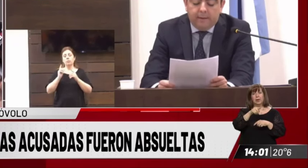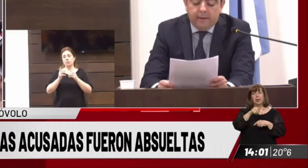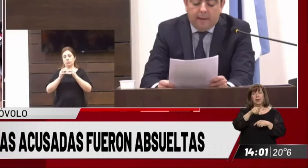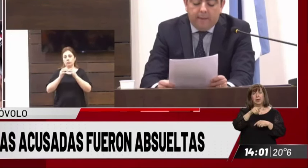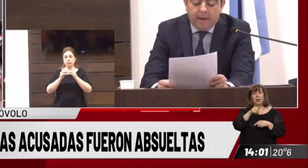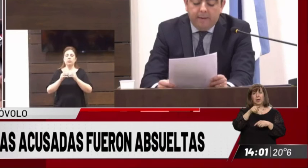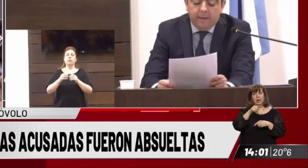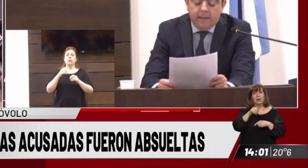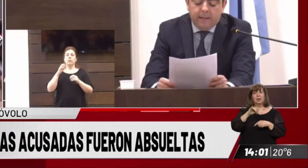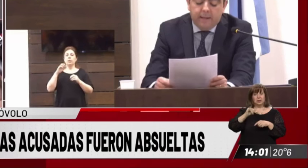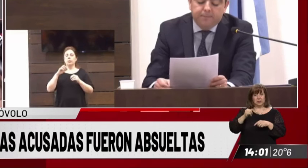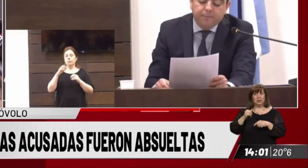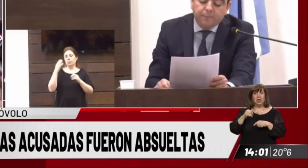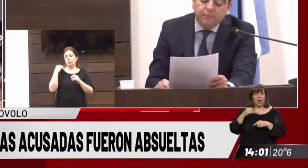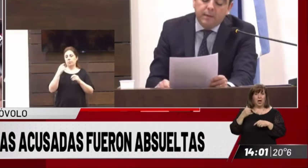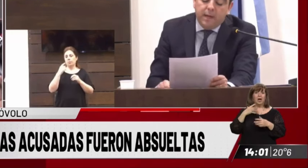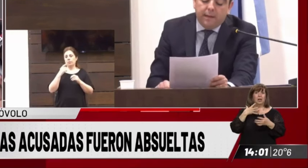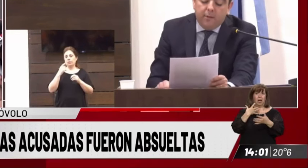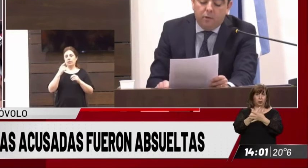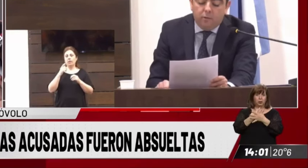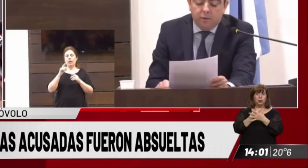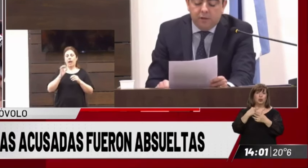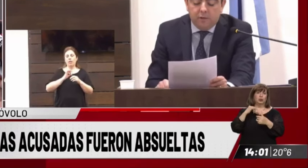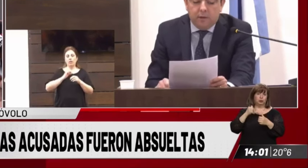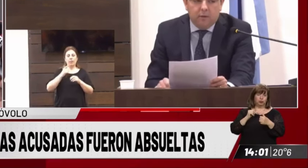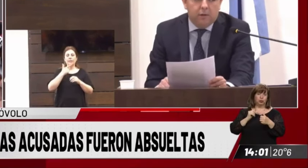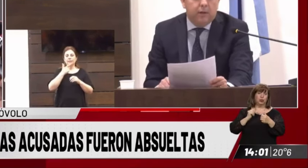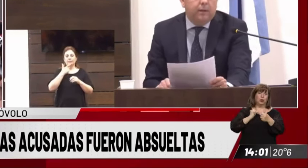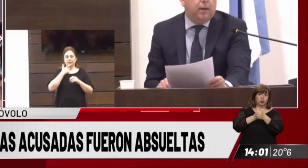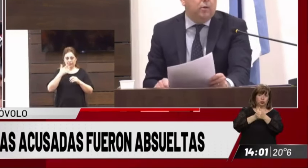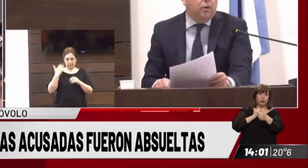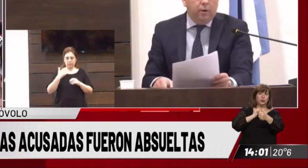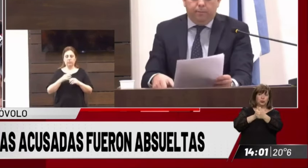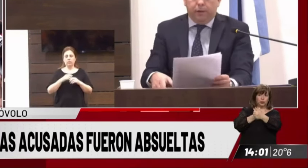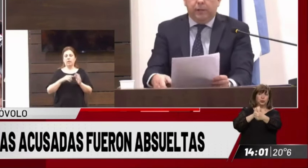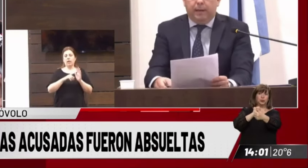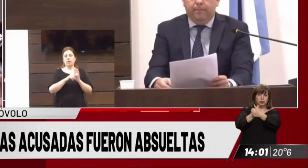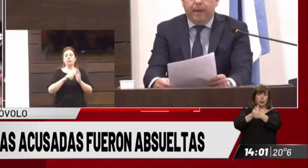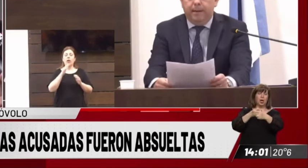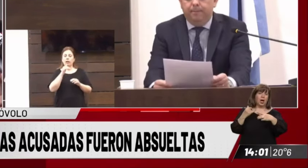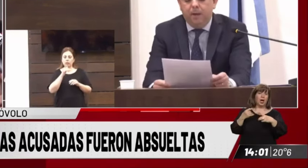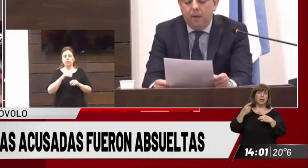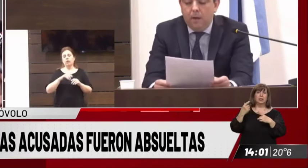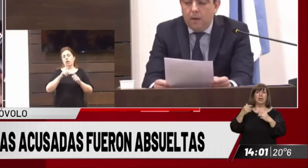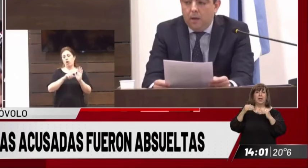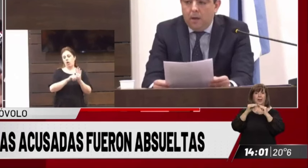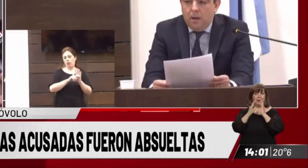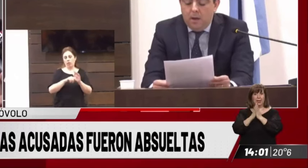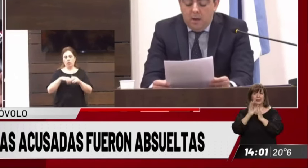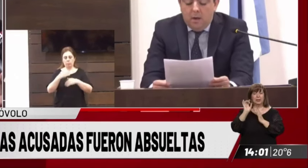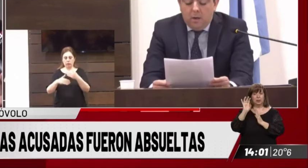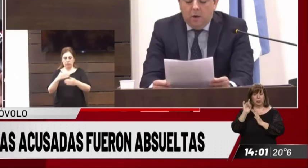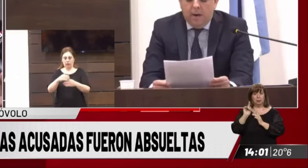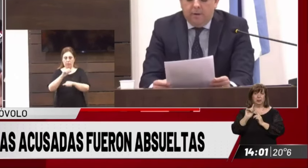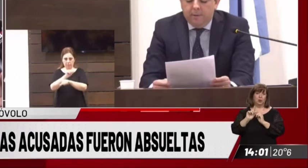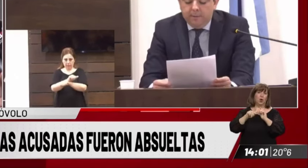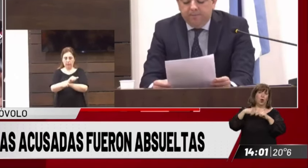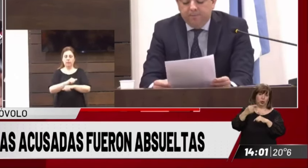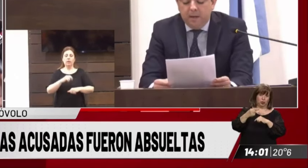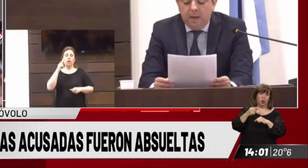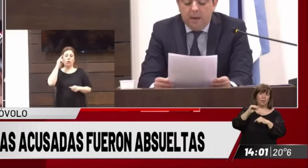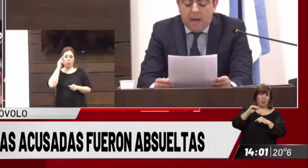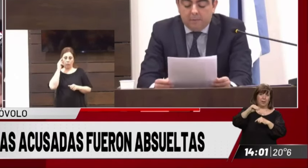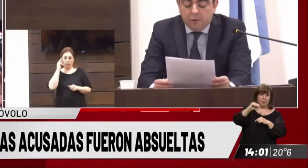Desgraciadamente hay abusos todos los días, no solo eclesiásticos, sino de todo índole. Entonces, festeja el